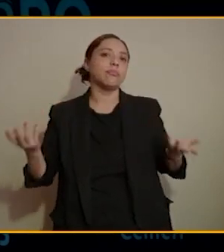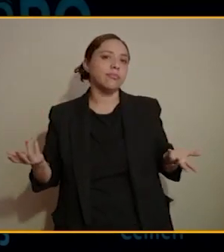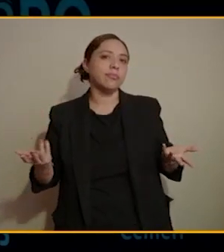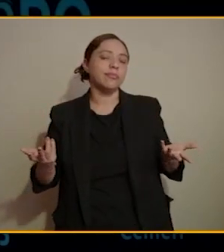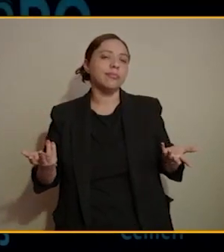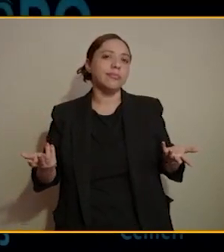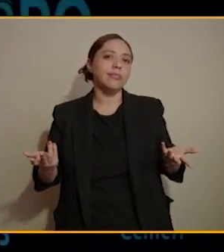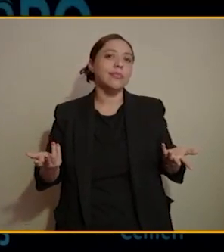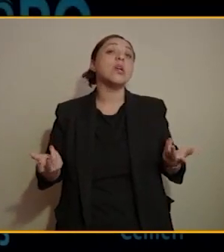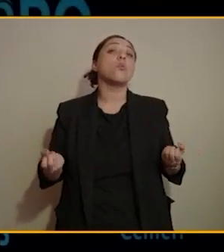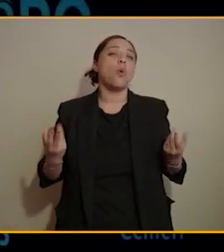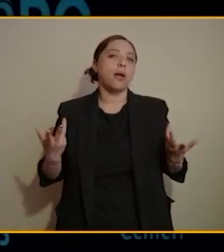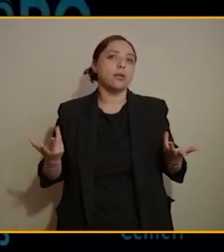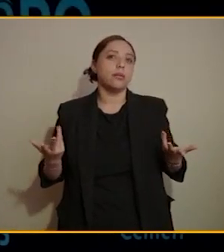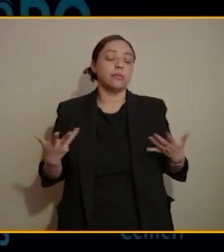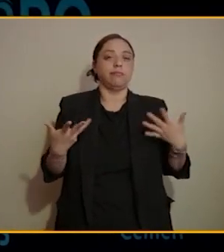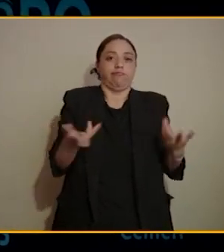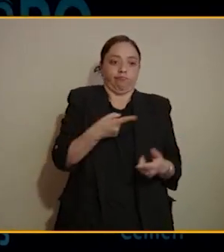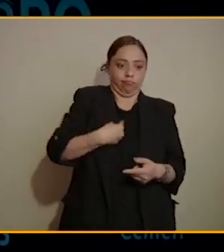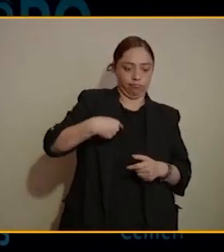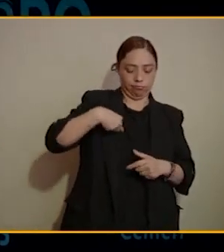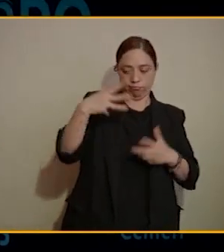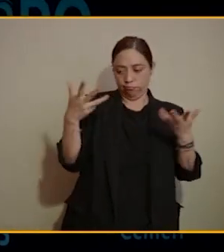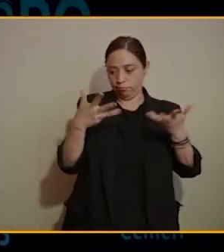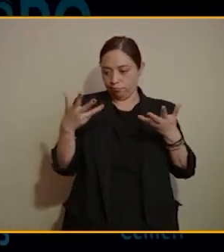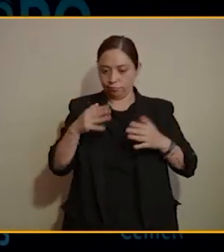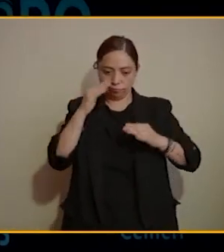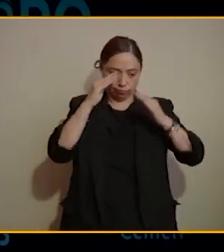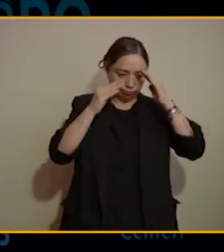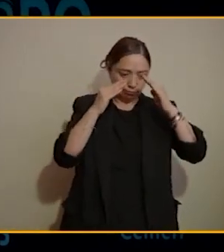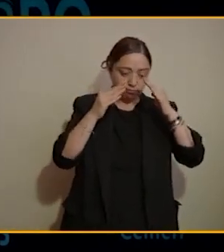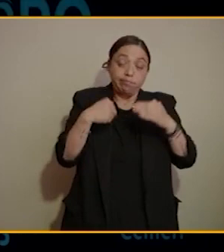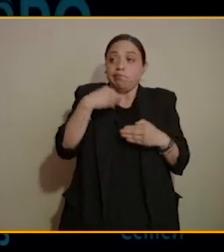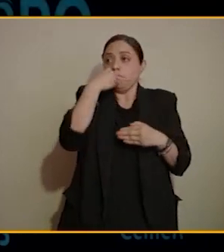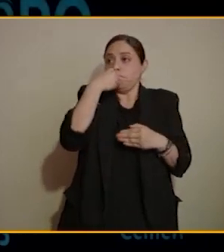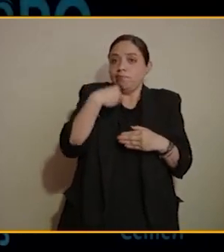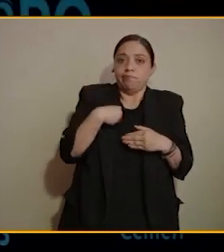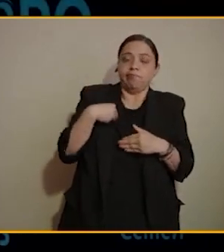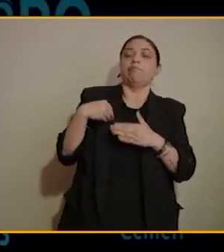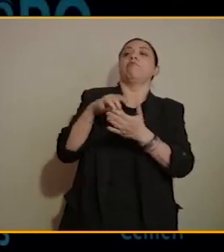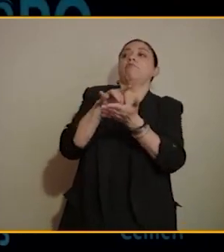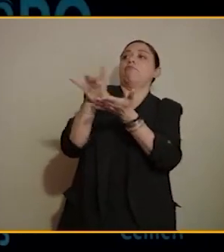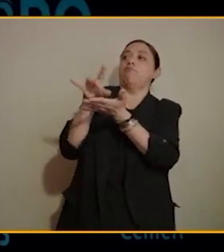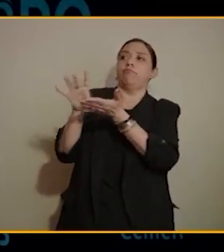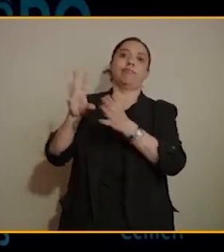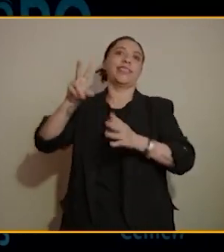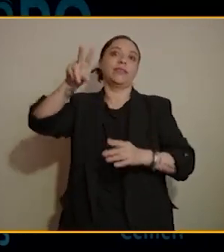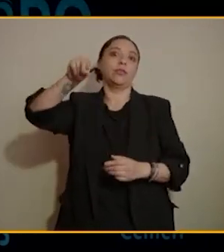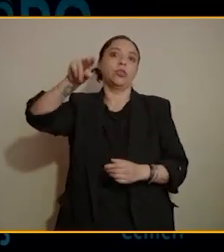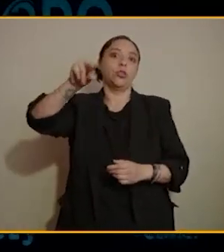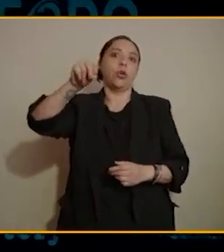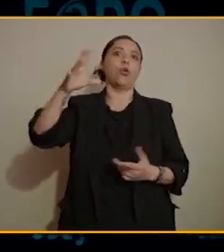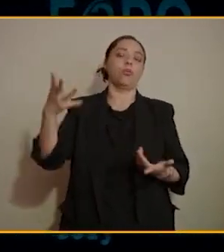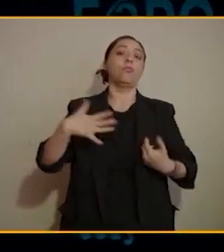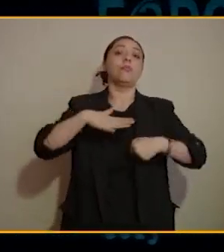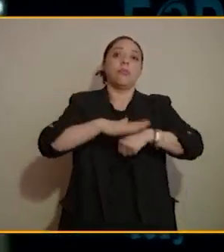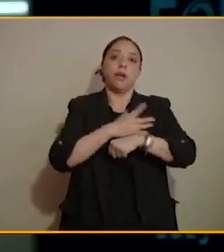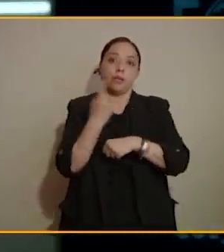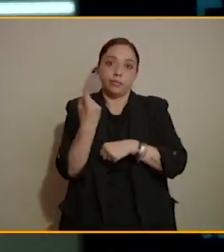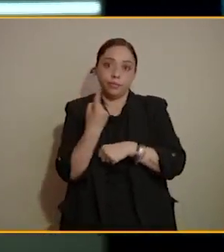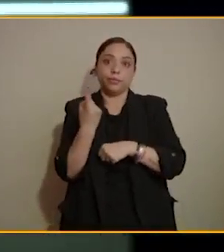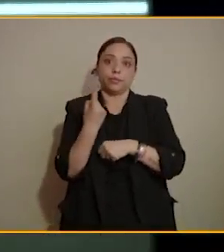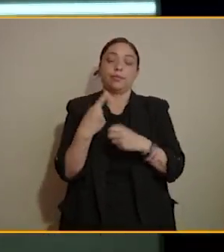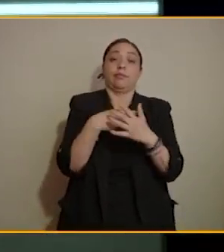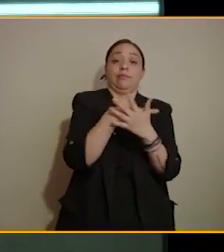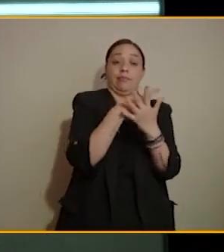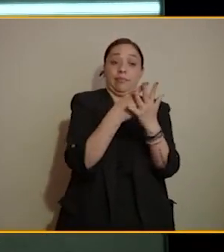Y entonces, ¿qué hacemos? Bueno, pues la verdad es que no podemos tampoco desecharlos todos porque hay un gran abanico de MIPYMES que